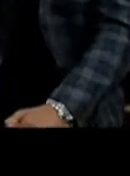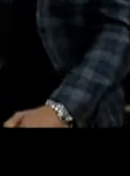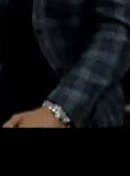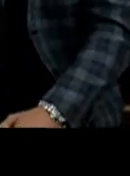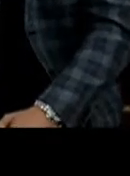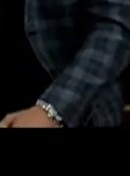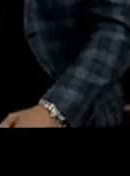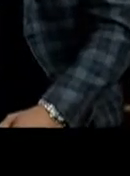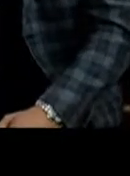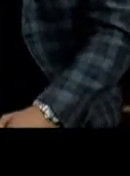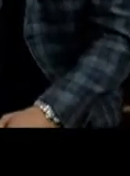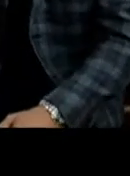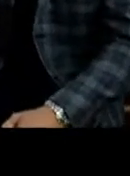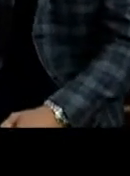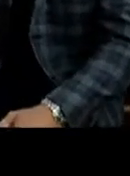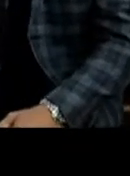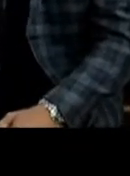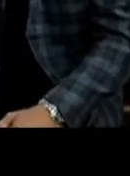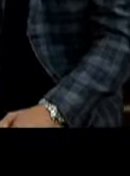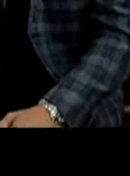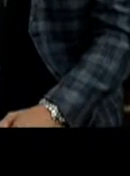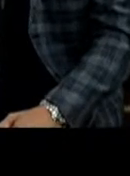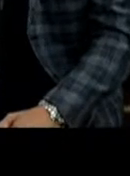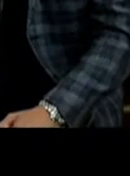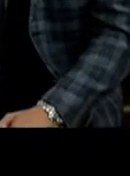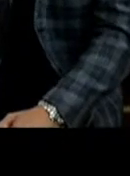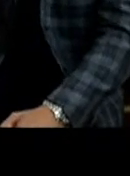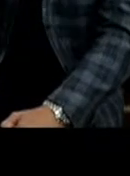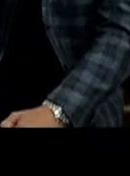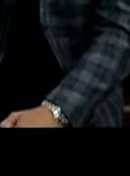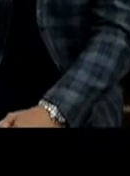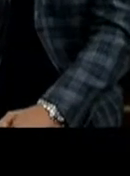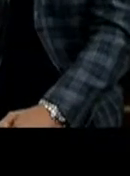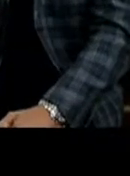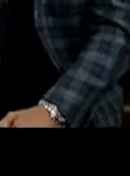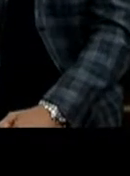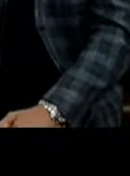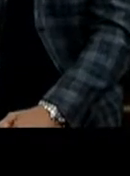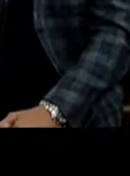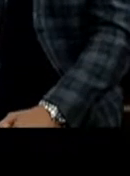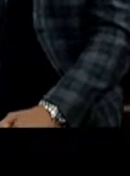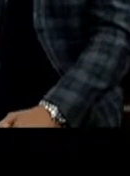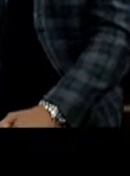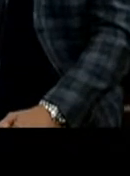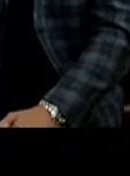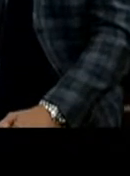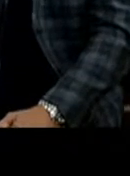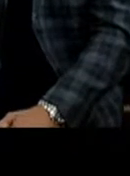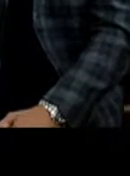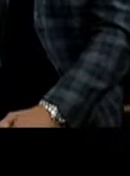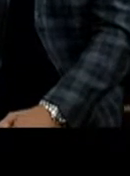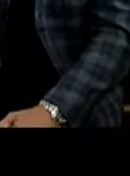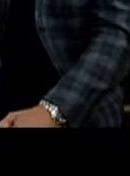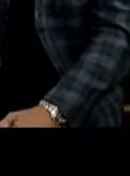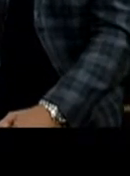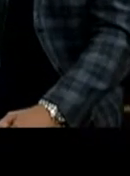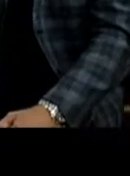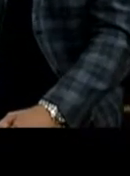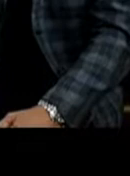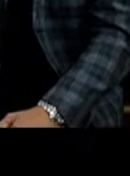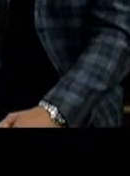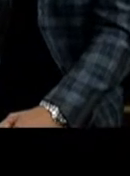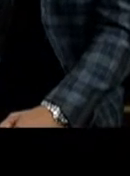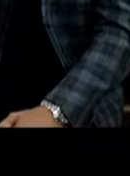gracias nuevamente. Sao Paulo es una gran ciudad, una de las ciudades más importantes en